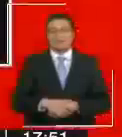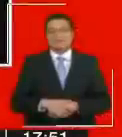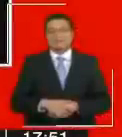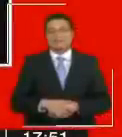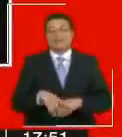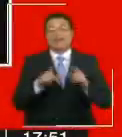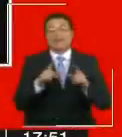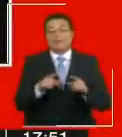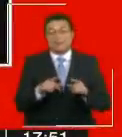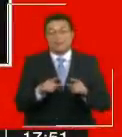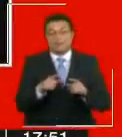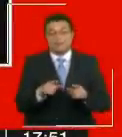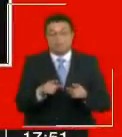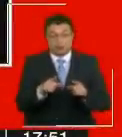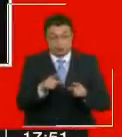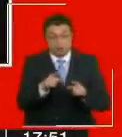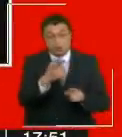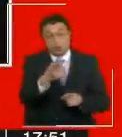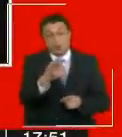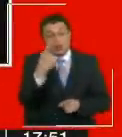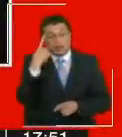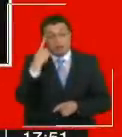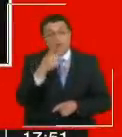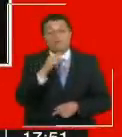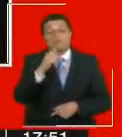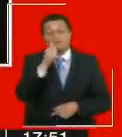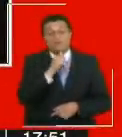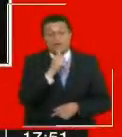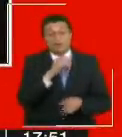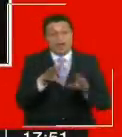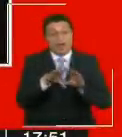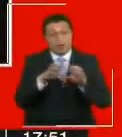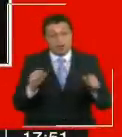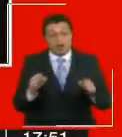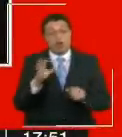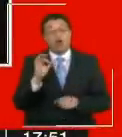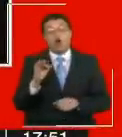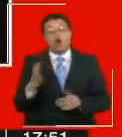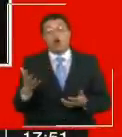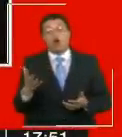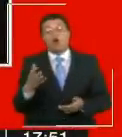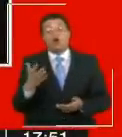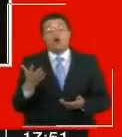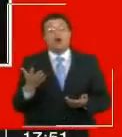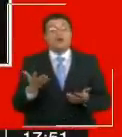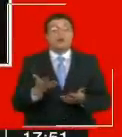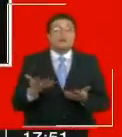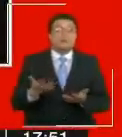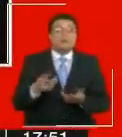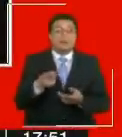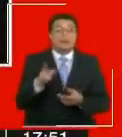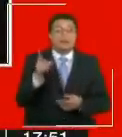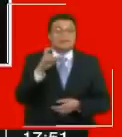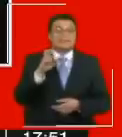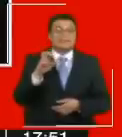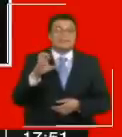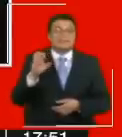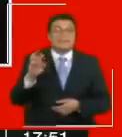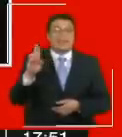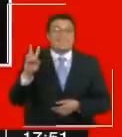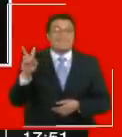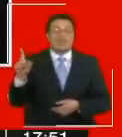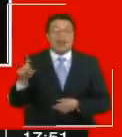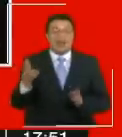¿Usted atribuye a una falta de acuerdo o finalmente a que el CERVEL cerró